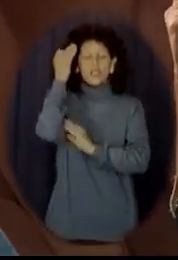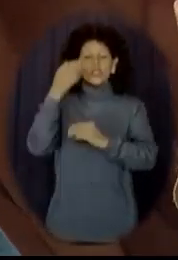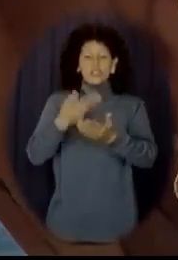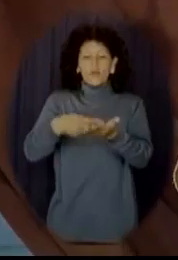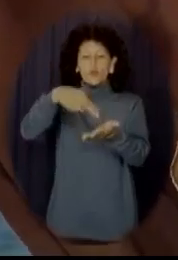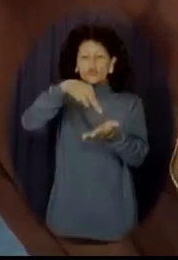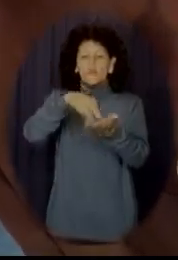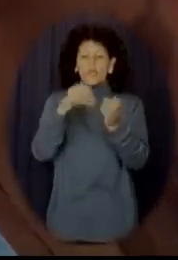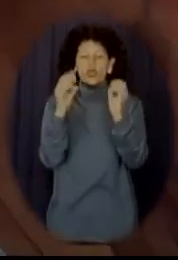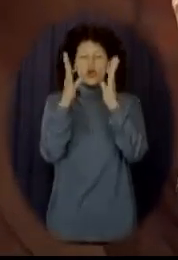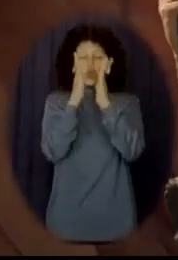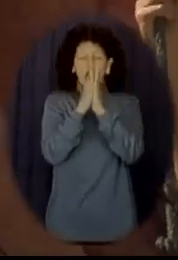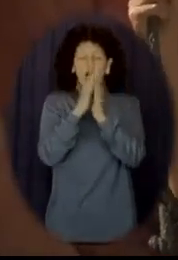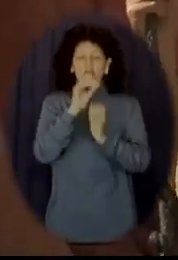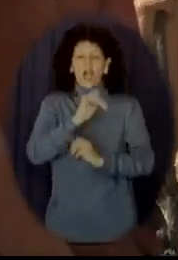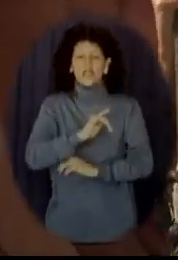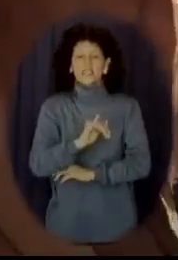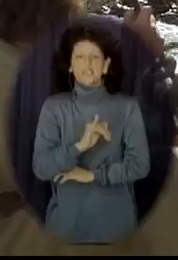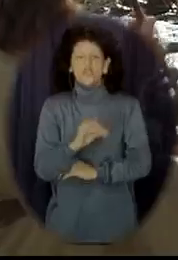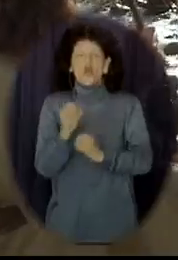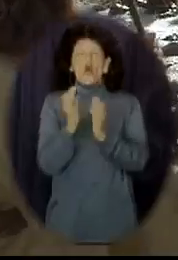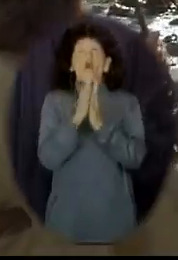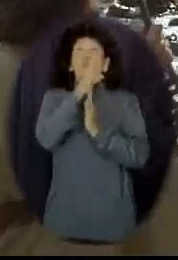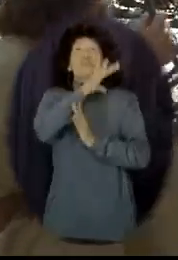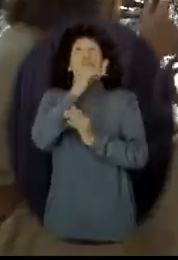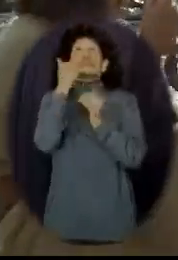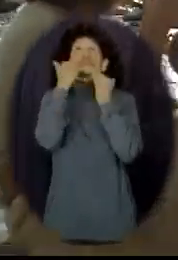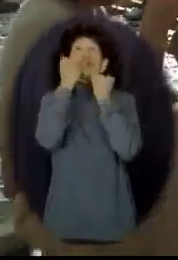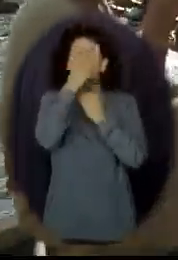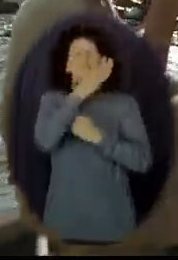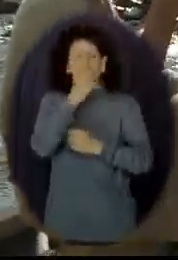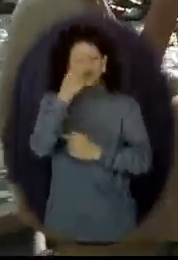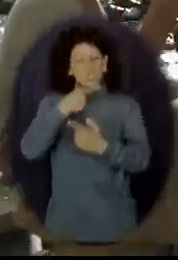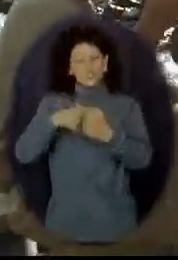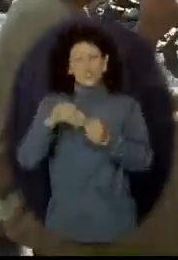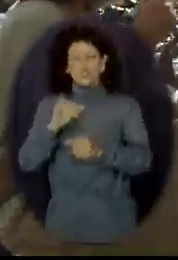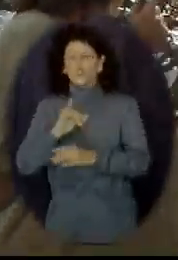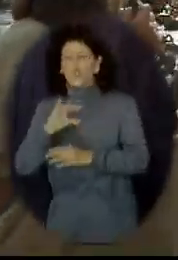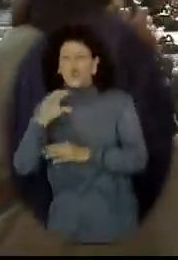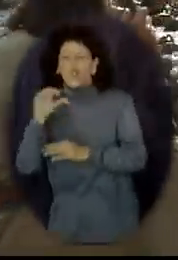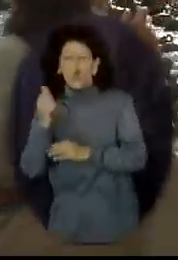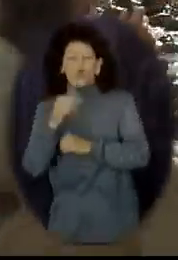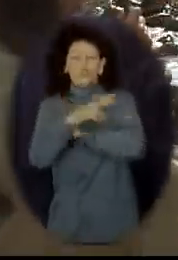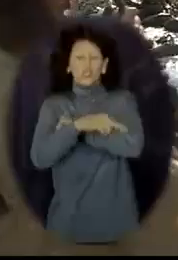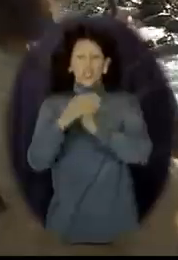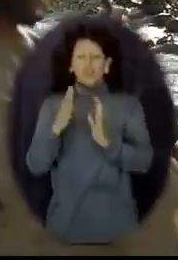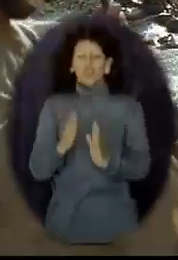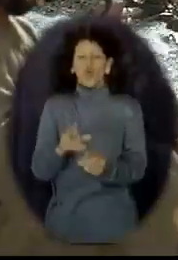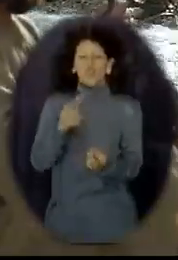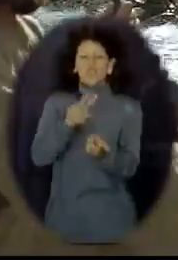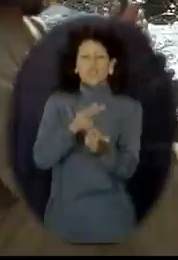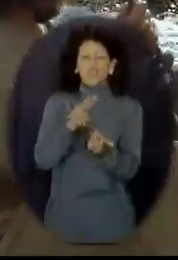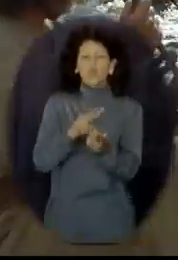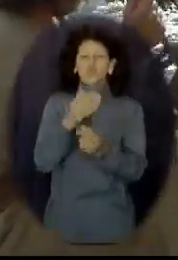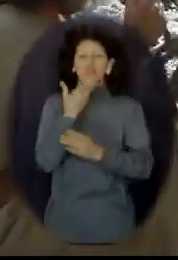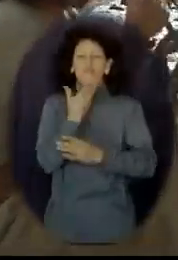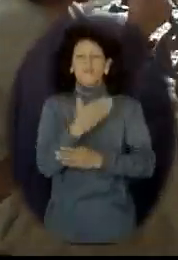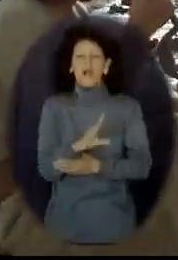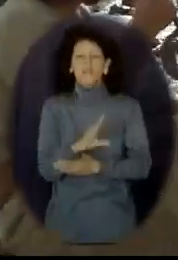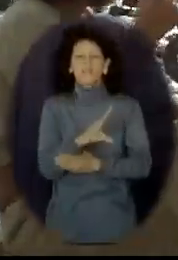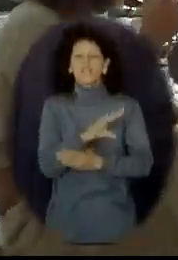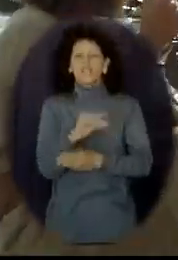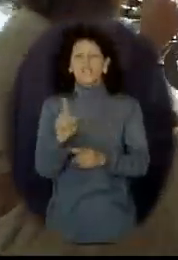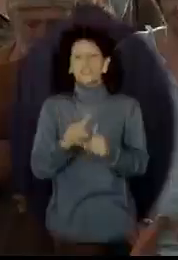fariseo de pie estaba orando. Oh Dios, te doy gracias porque no soy como los demás, que son ladrones, malvados